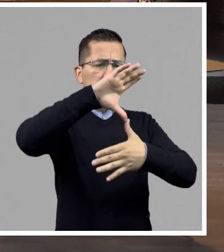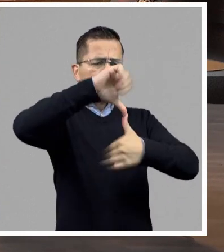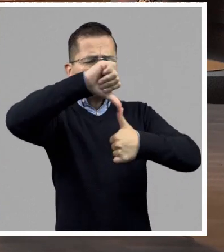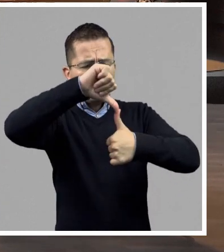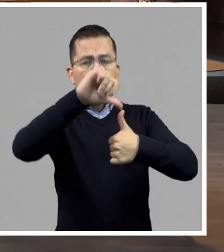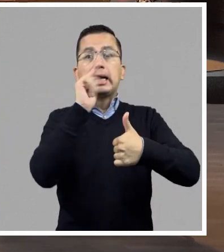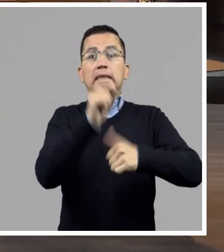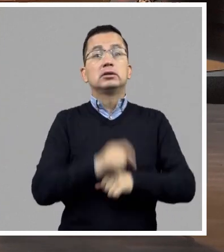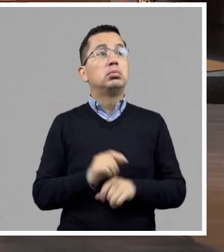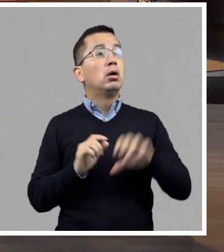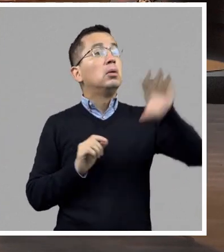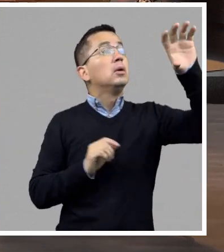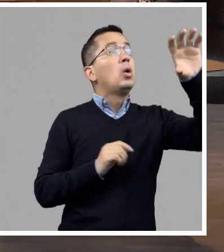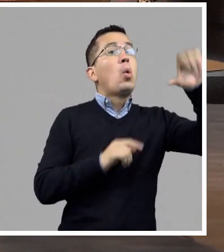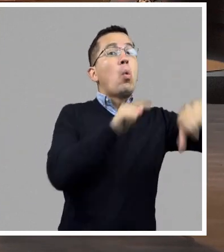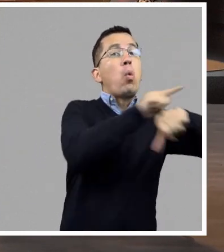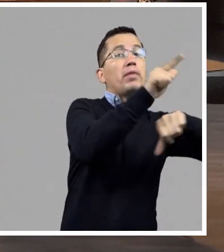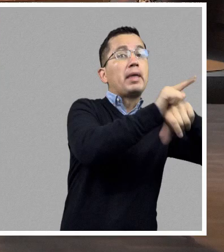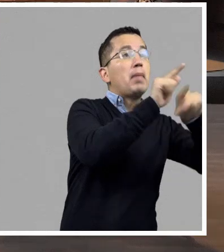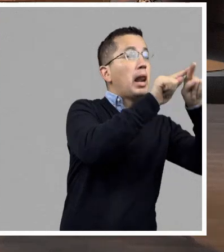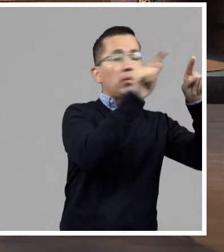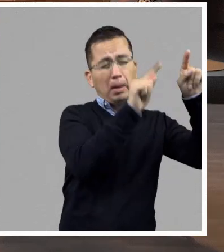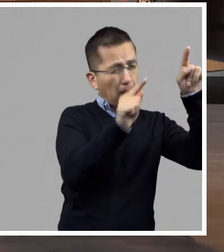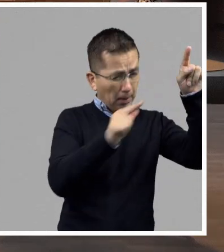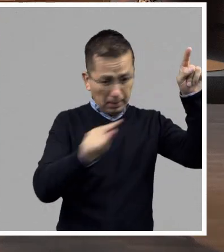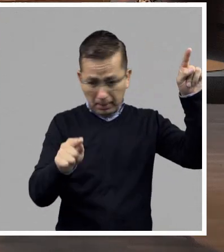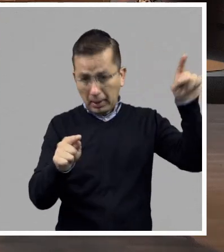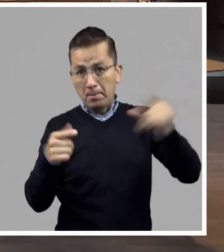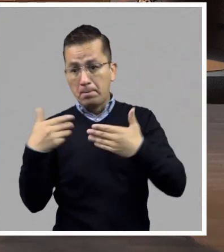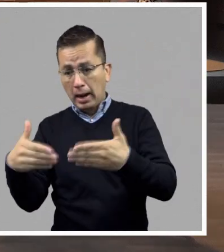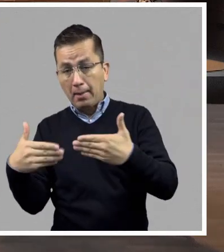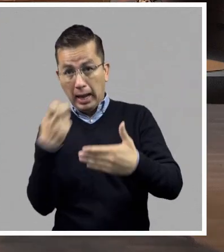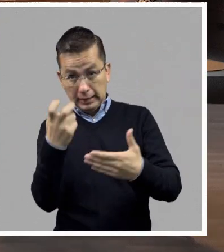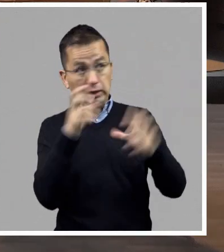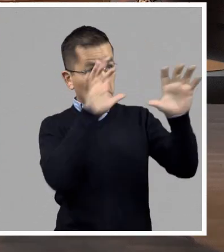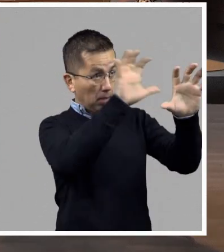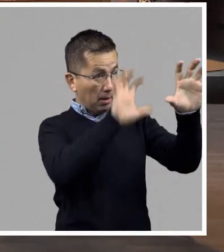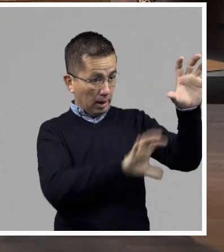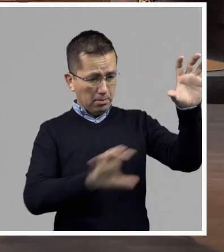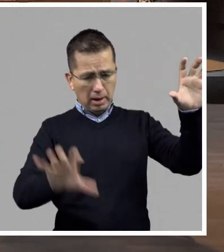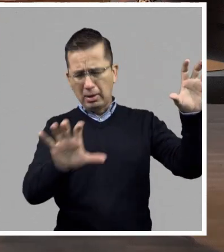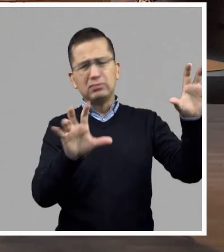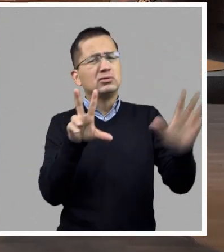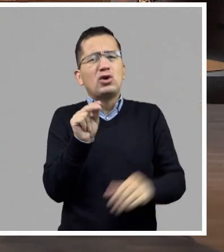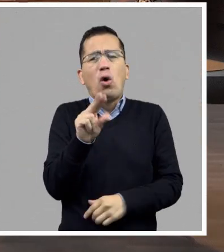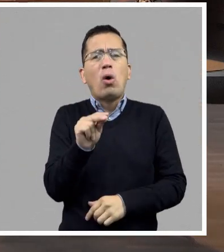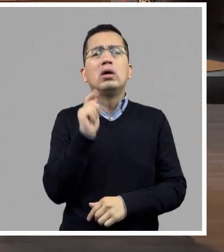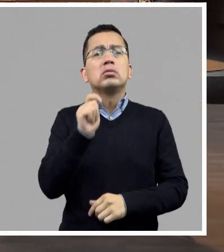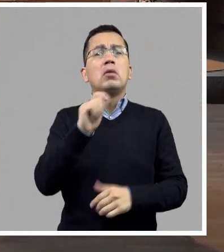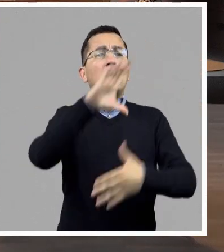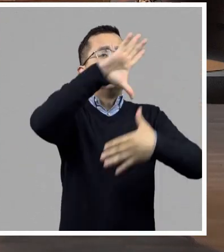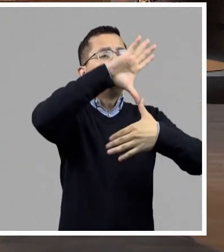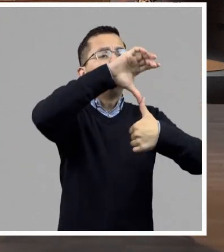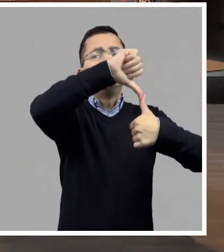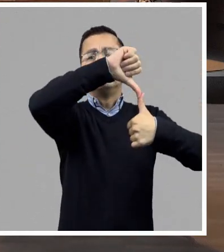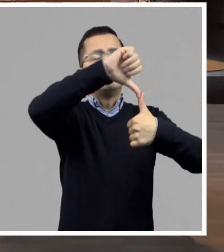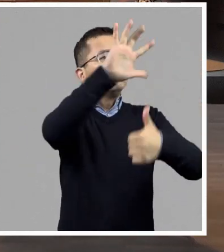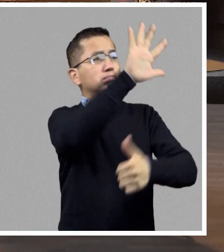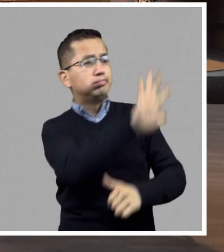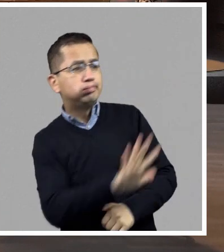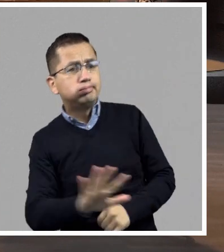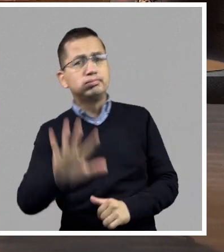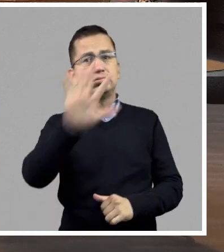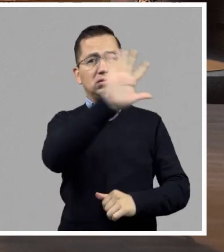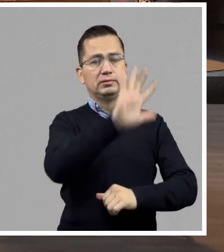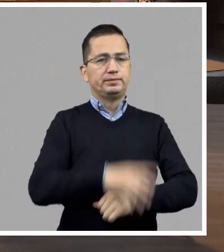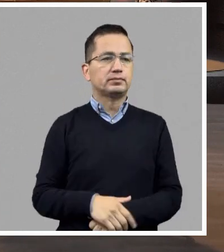no como estos países que comienza en Guatemala y termina en Panamá sino más como este espacio digamos más geográfico no es que también cuando